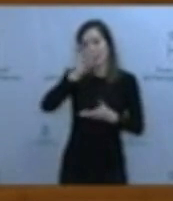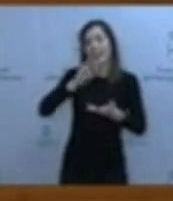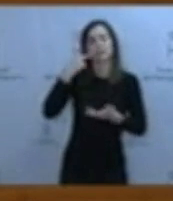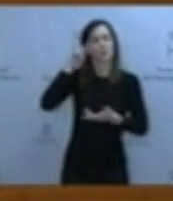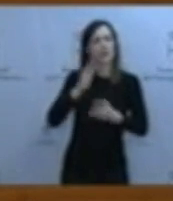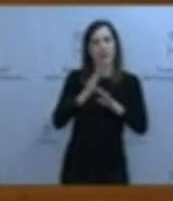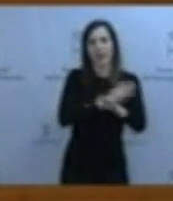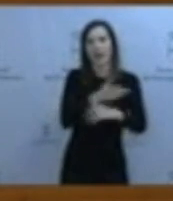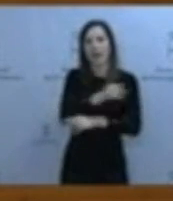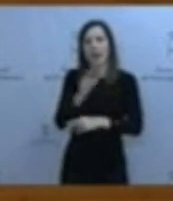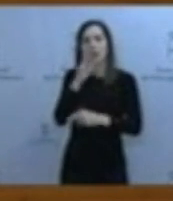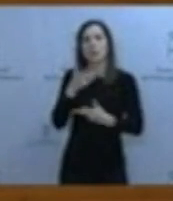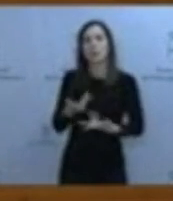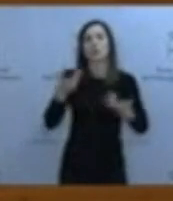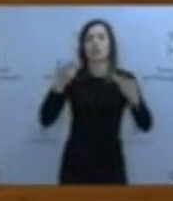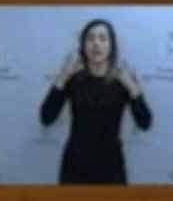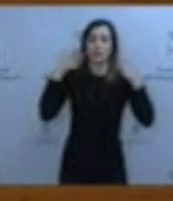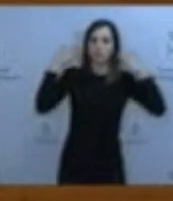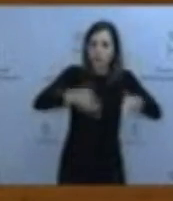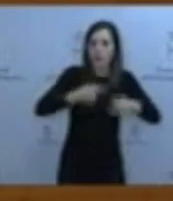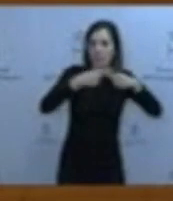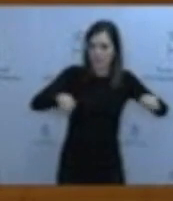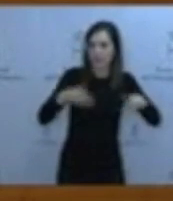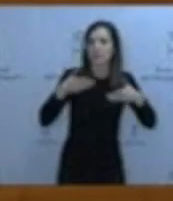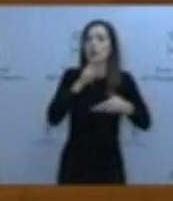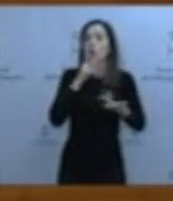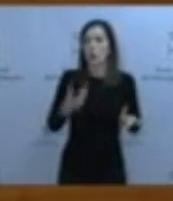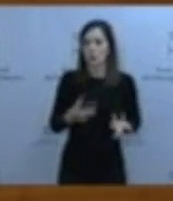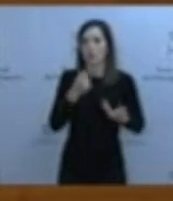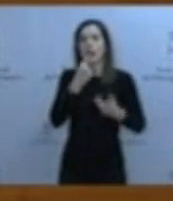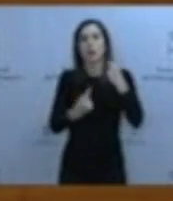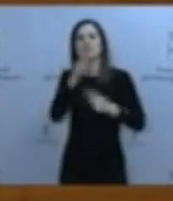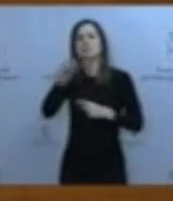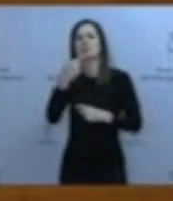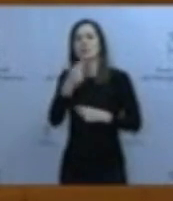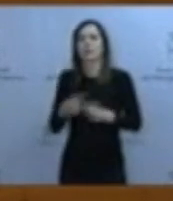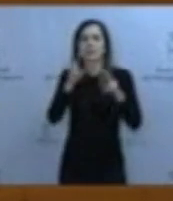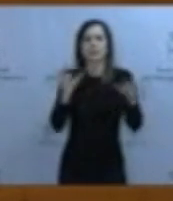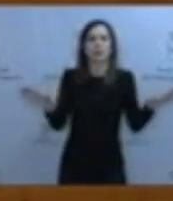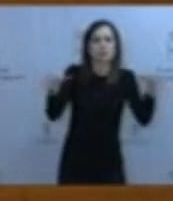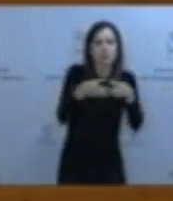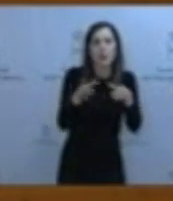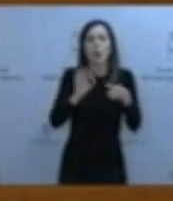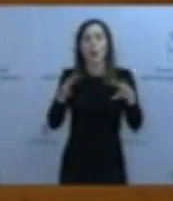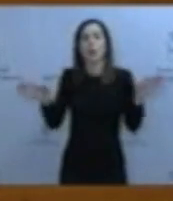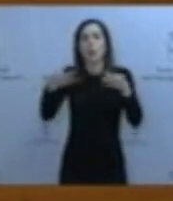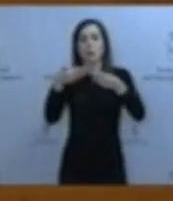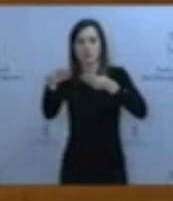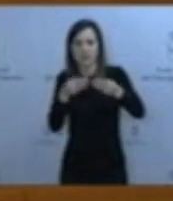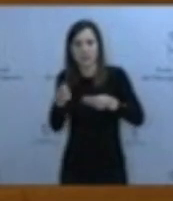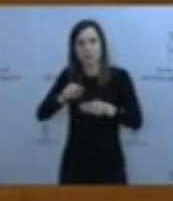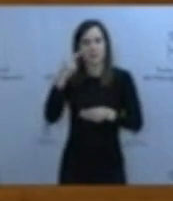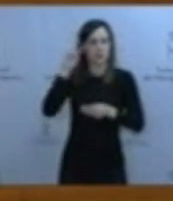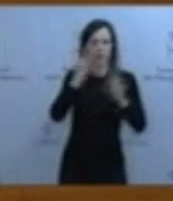en cómo manejar la atención a la diversidad. Alguien ha mencionado los agrupamientos o los grupos flexibles. Ha habido un montón de experiencias educativas al